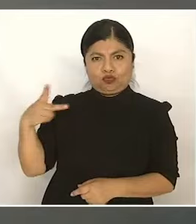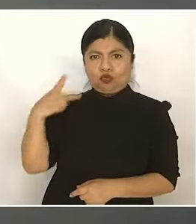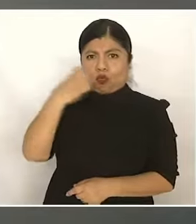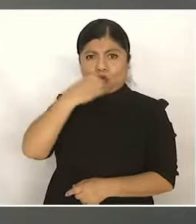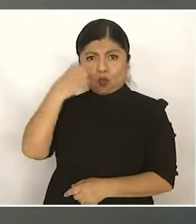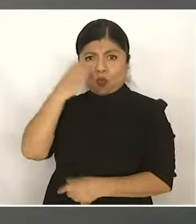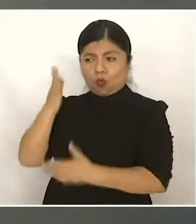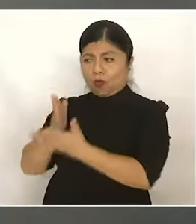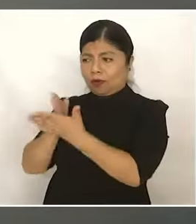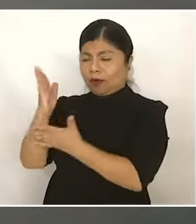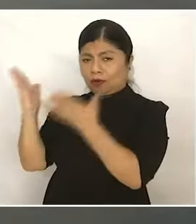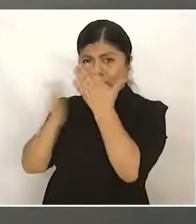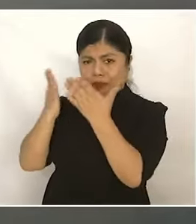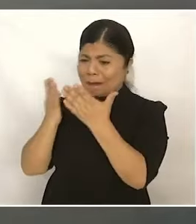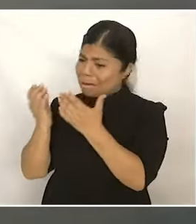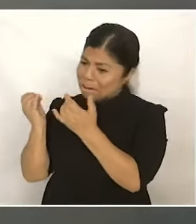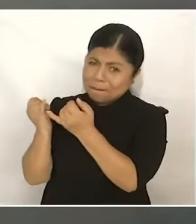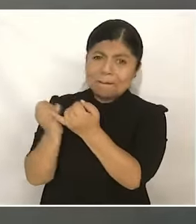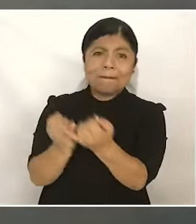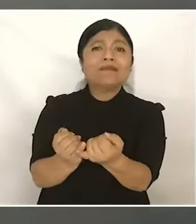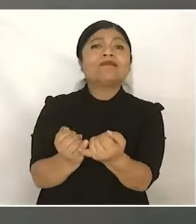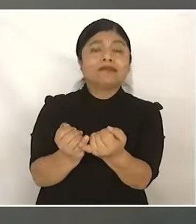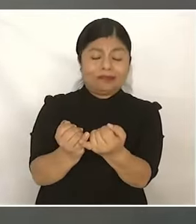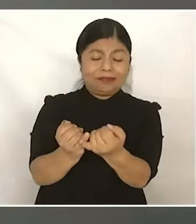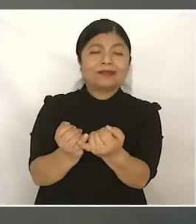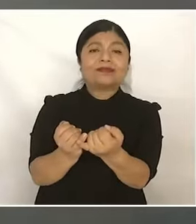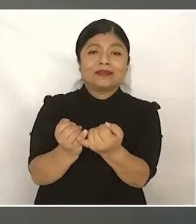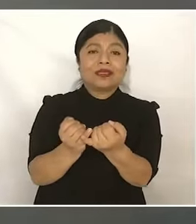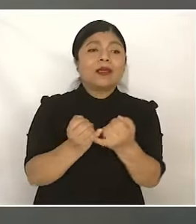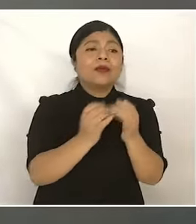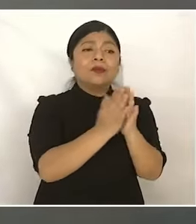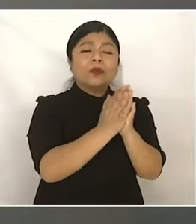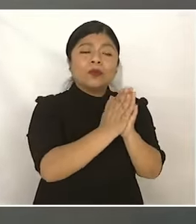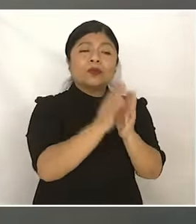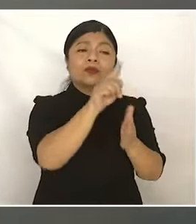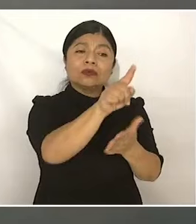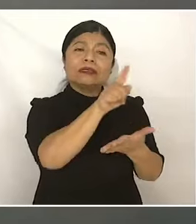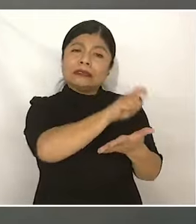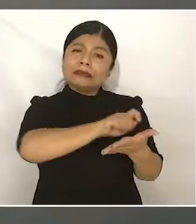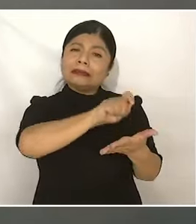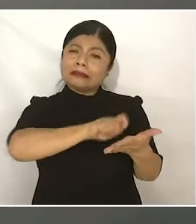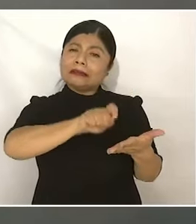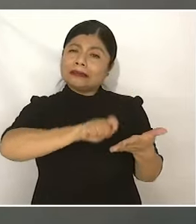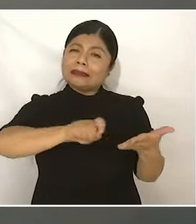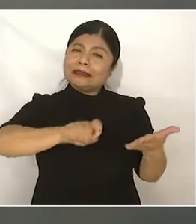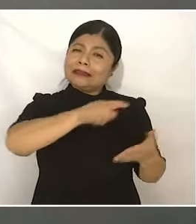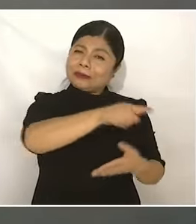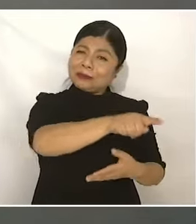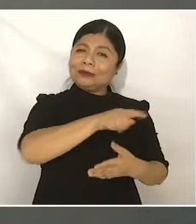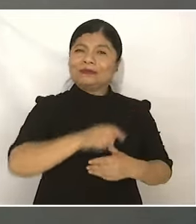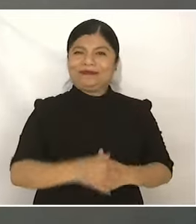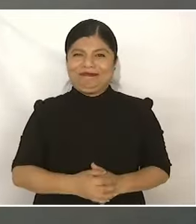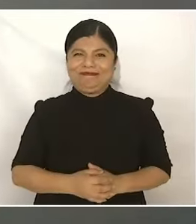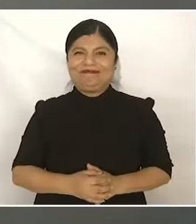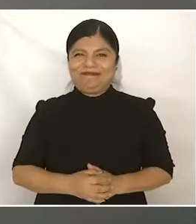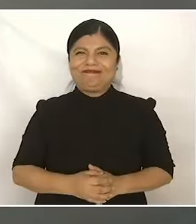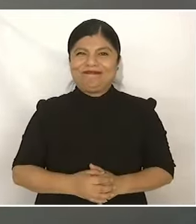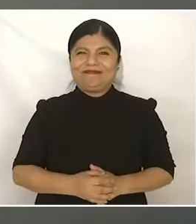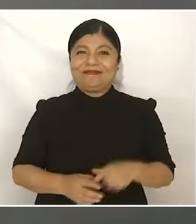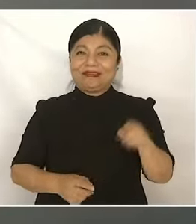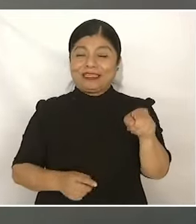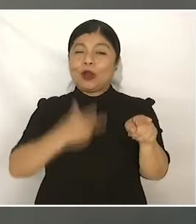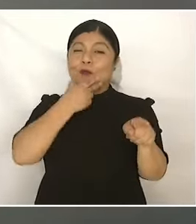agregue lo que usted considere, hágalo con su estilo. No, señor, le decía a